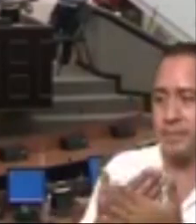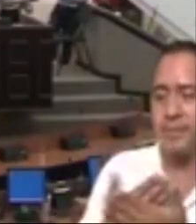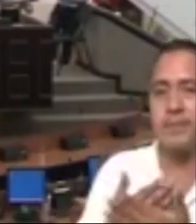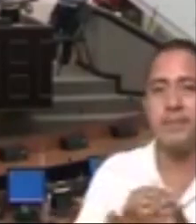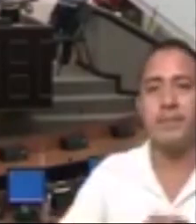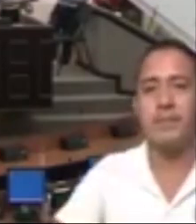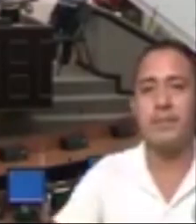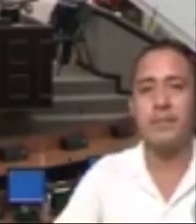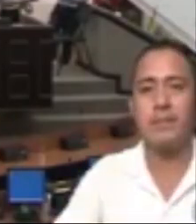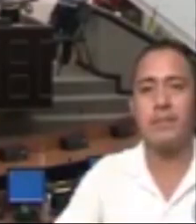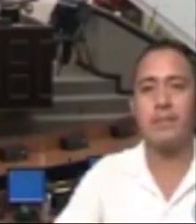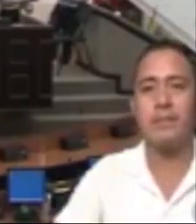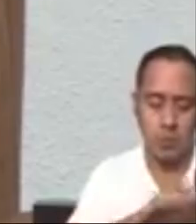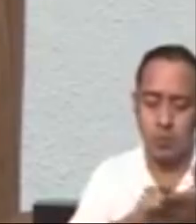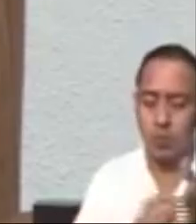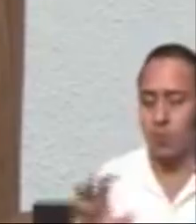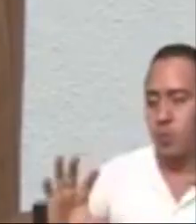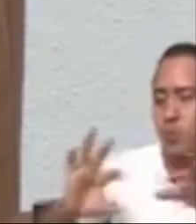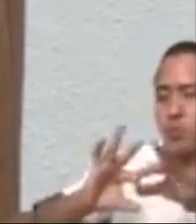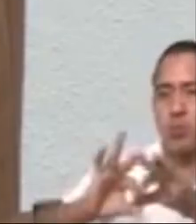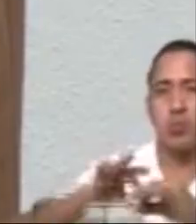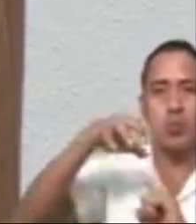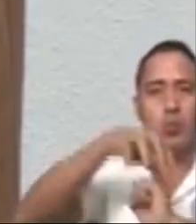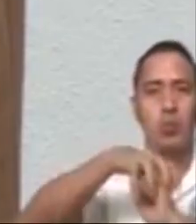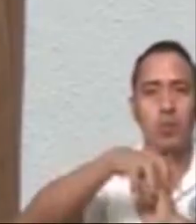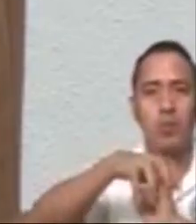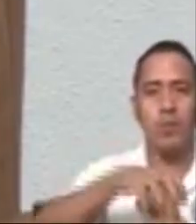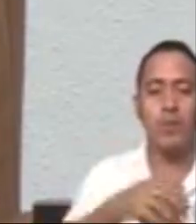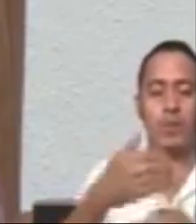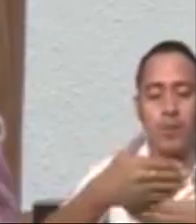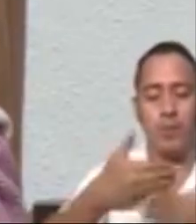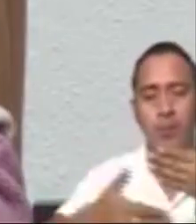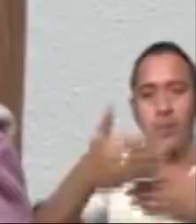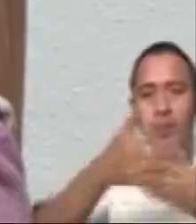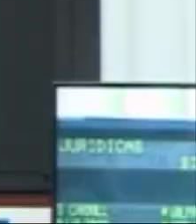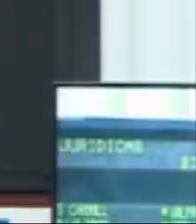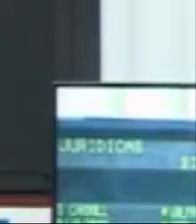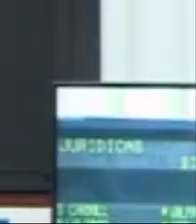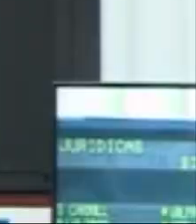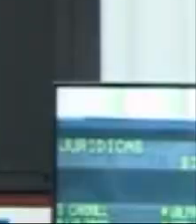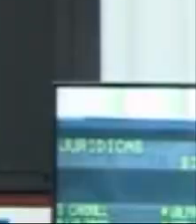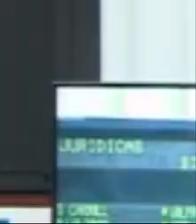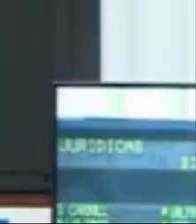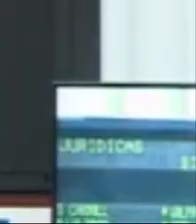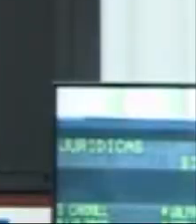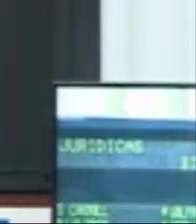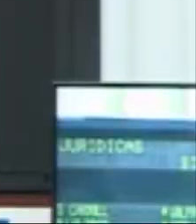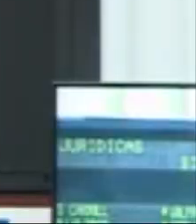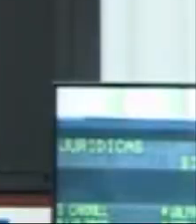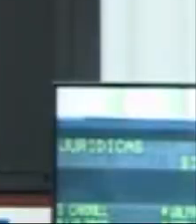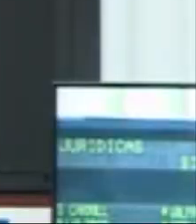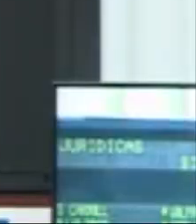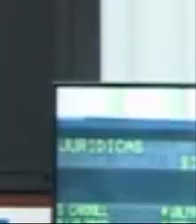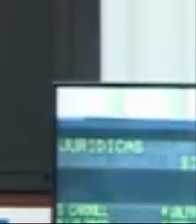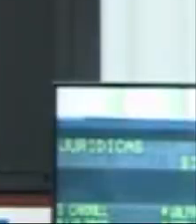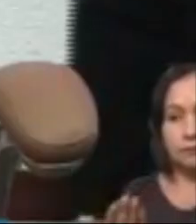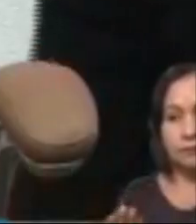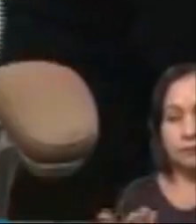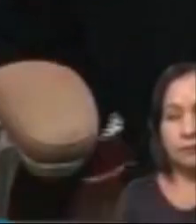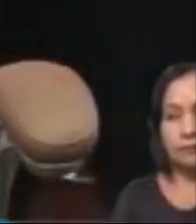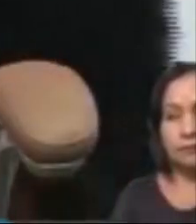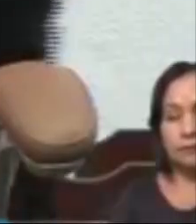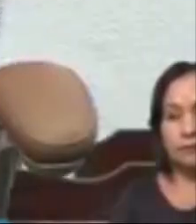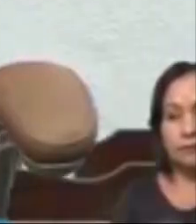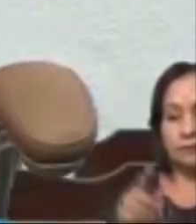Seis organizaciones no gubernamentales perdieron su personería jurídica por decisión de mayoría de diputados en la Asamblea